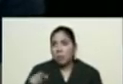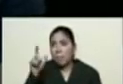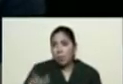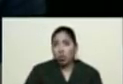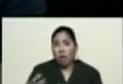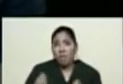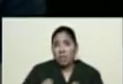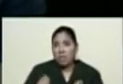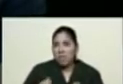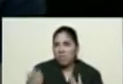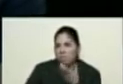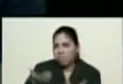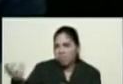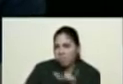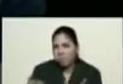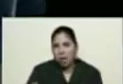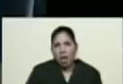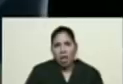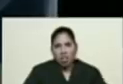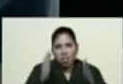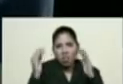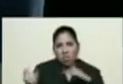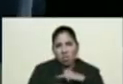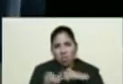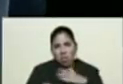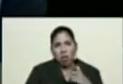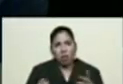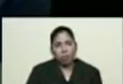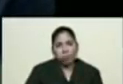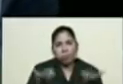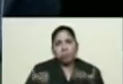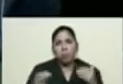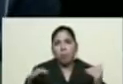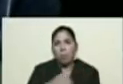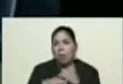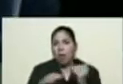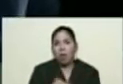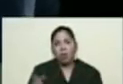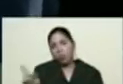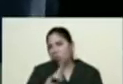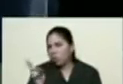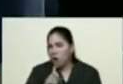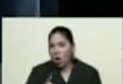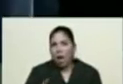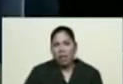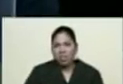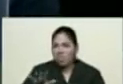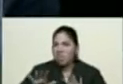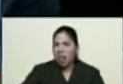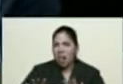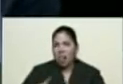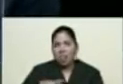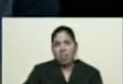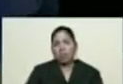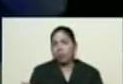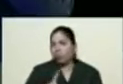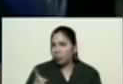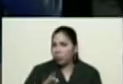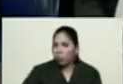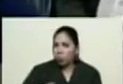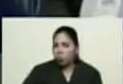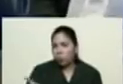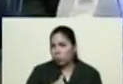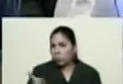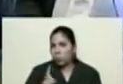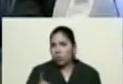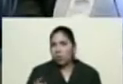quemando instituciones públicas, evitando el libre tránsito. Y dijo: no, no es con represión que vamos a resolver esto. Se parecía al Chávez de la